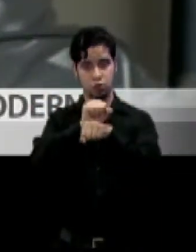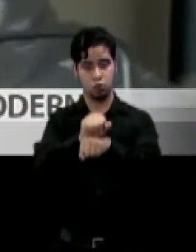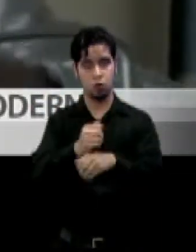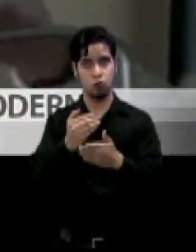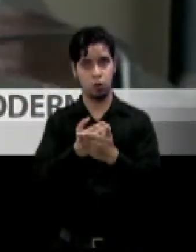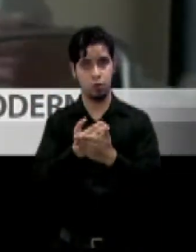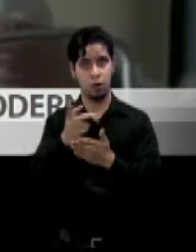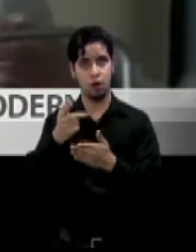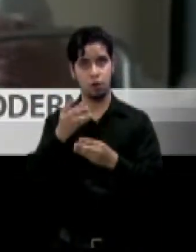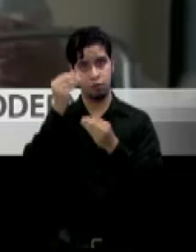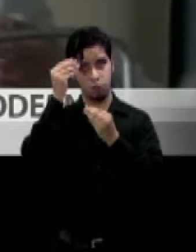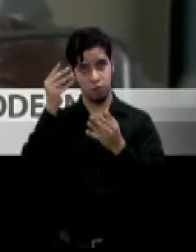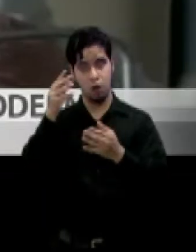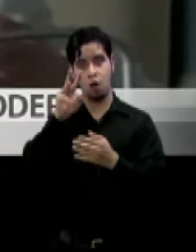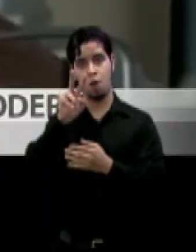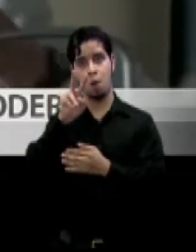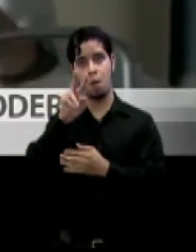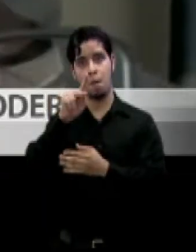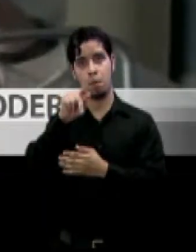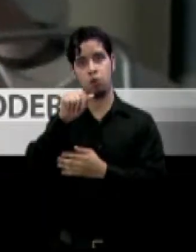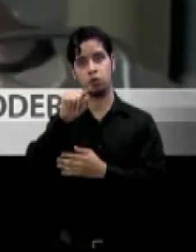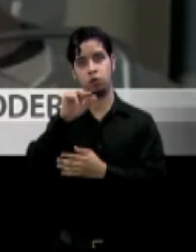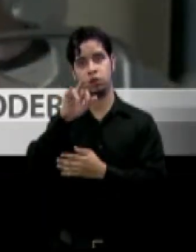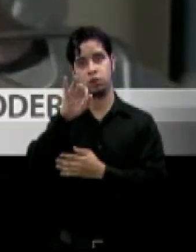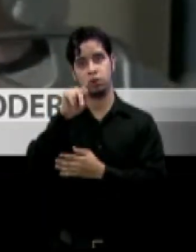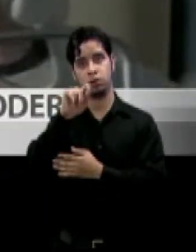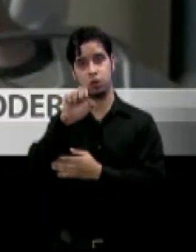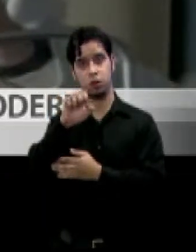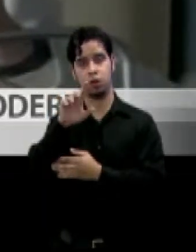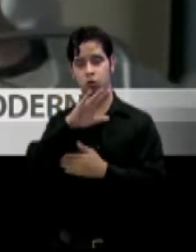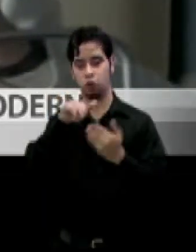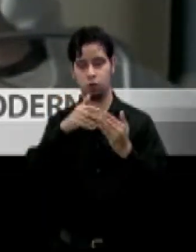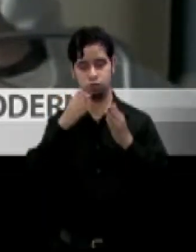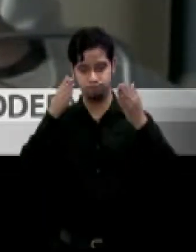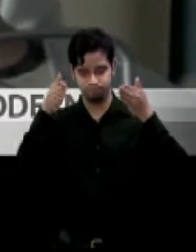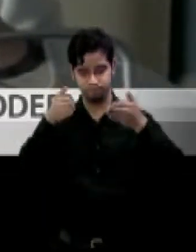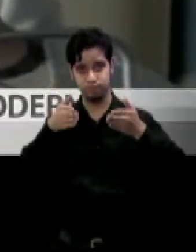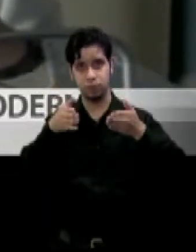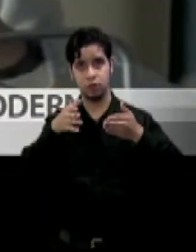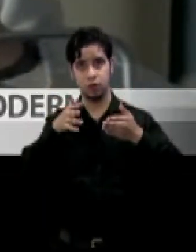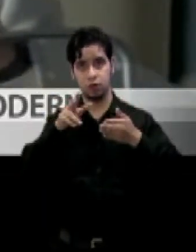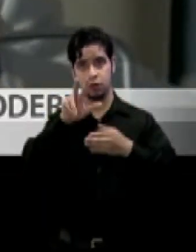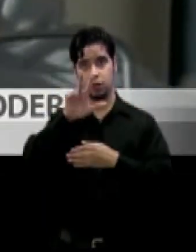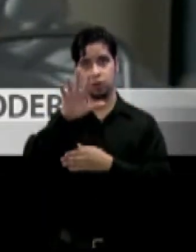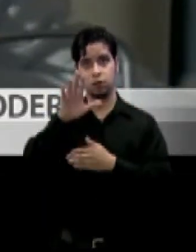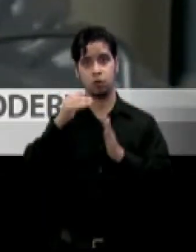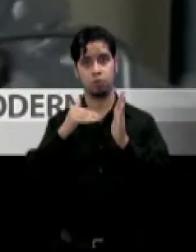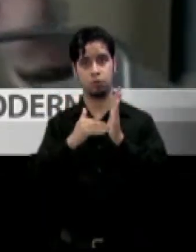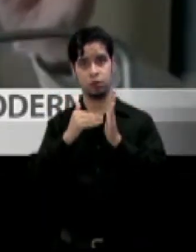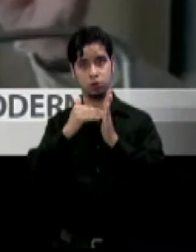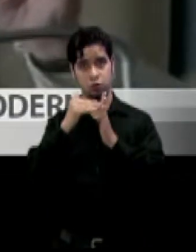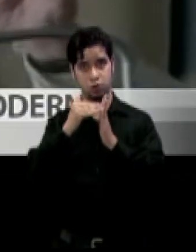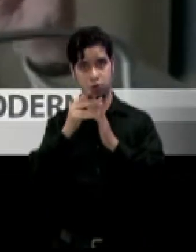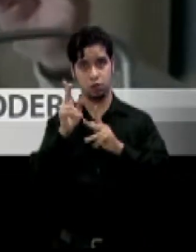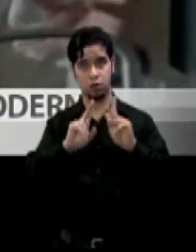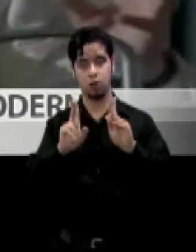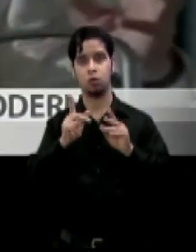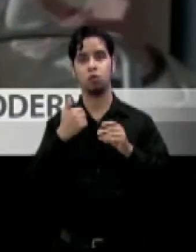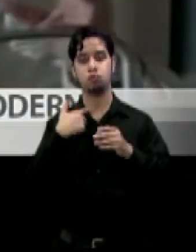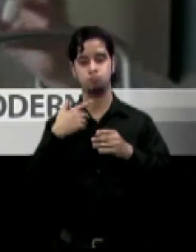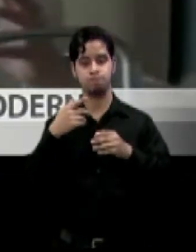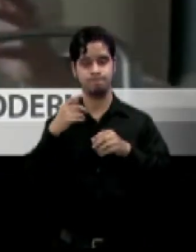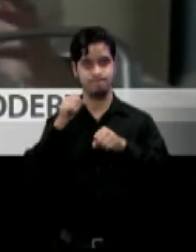el Vaticano, el Sumo Pontífice centró su atención en los estimados 35 millones de personas que son explotados